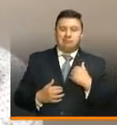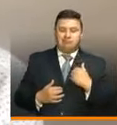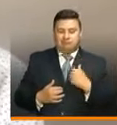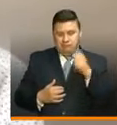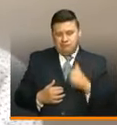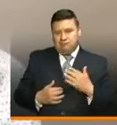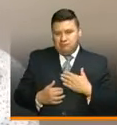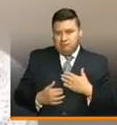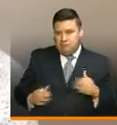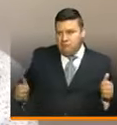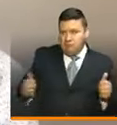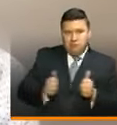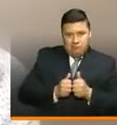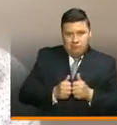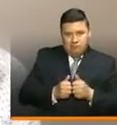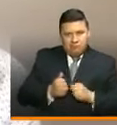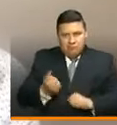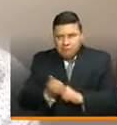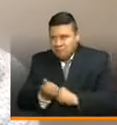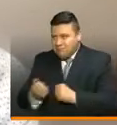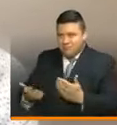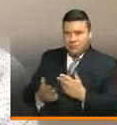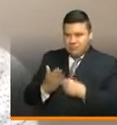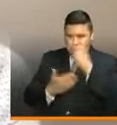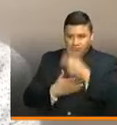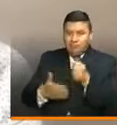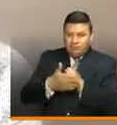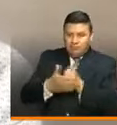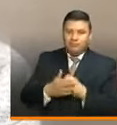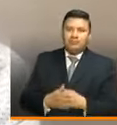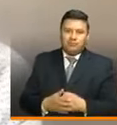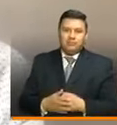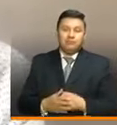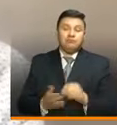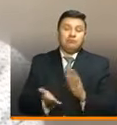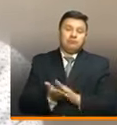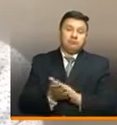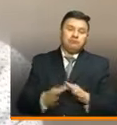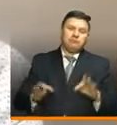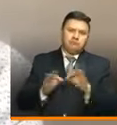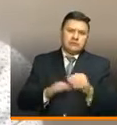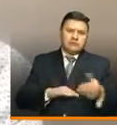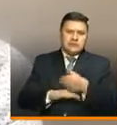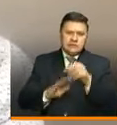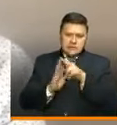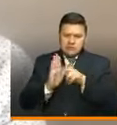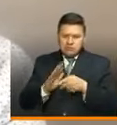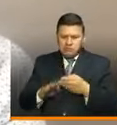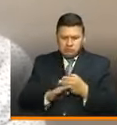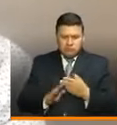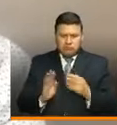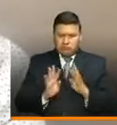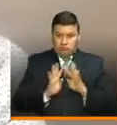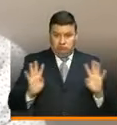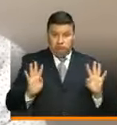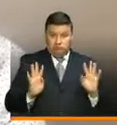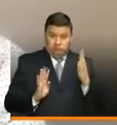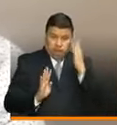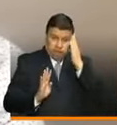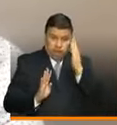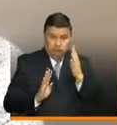persona, digamos, que estuvo desde la ANDI sacando el proyecto adelante. Voy a resaltar también la rigurosidad del ejercicio, el hecho de que haya habido